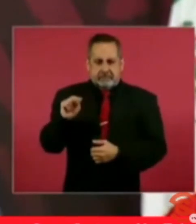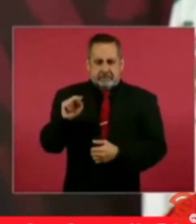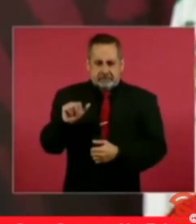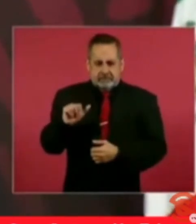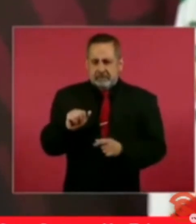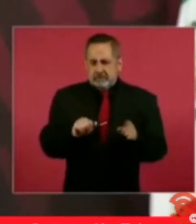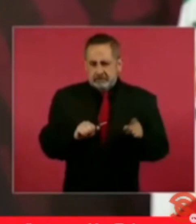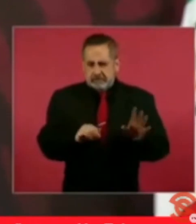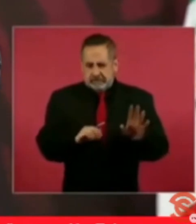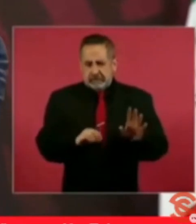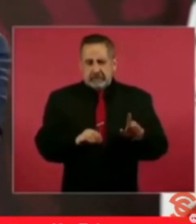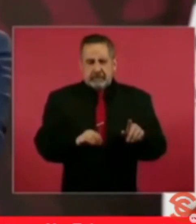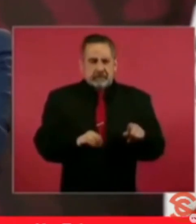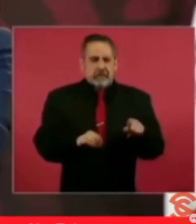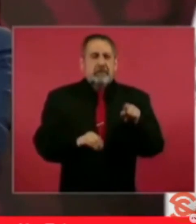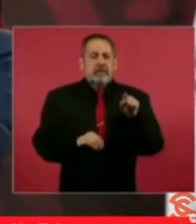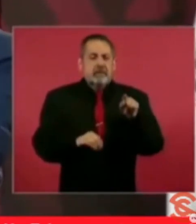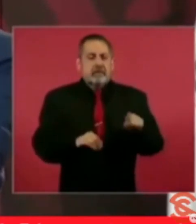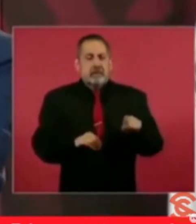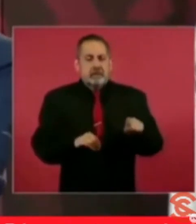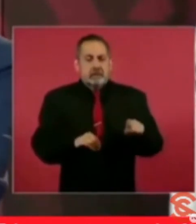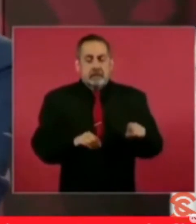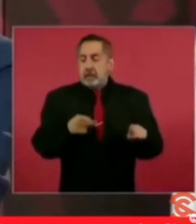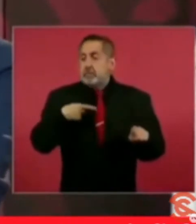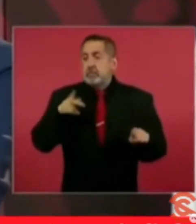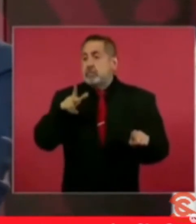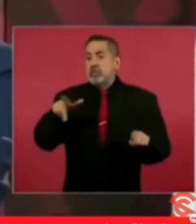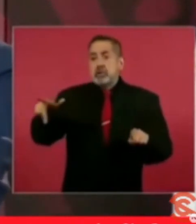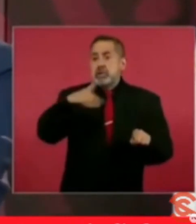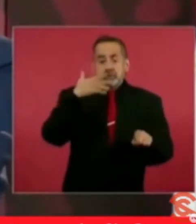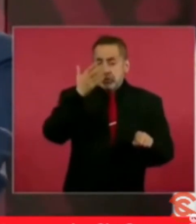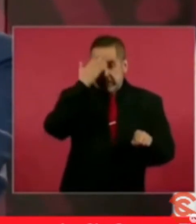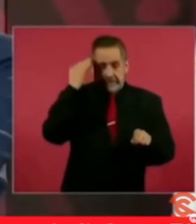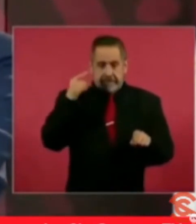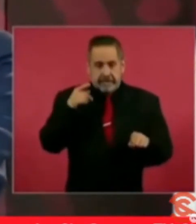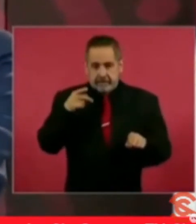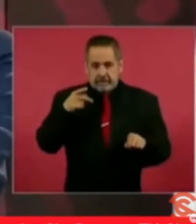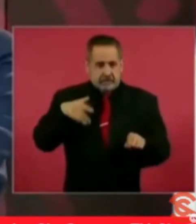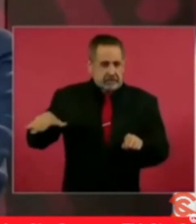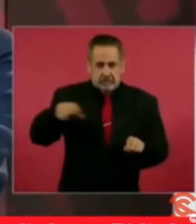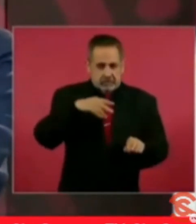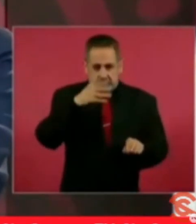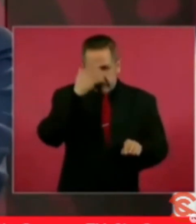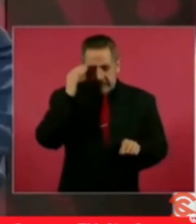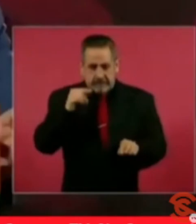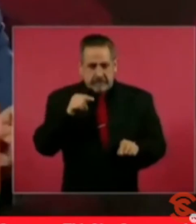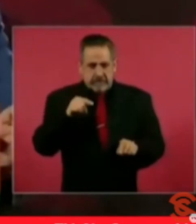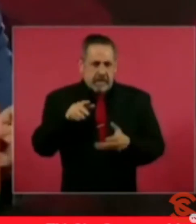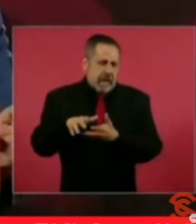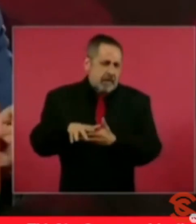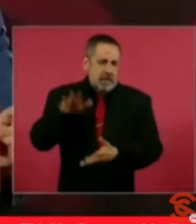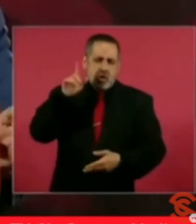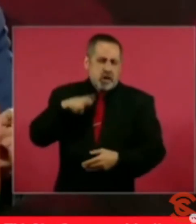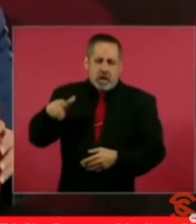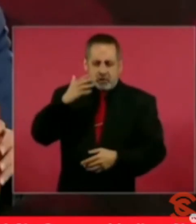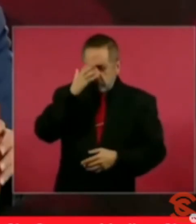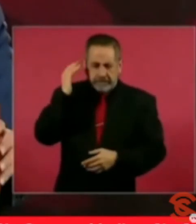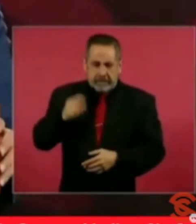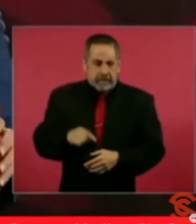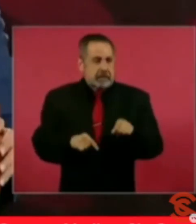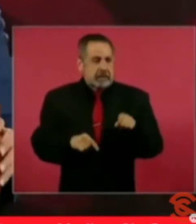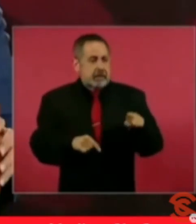que empezó a trabajar, eso no lo sabía la gente, no lo sabían los mexicanos. La mayoría no lo sabía,